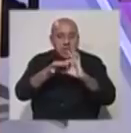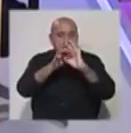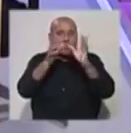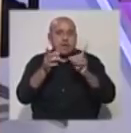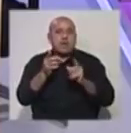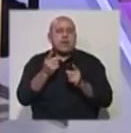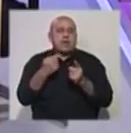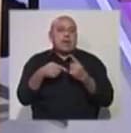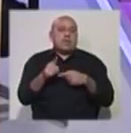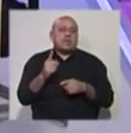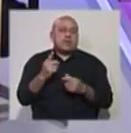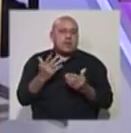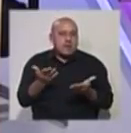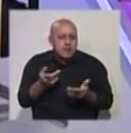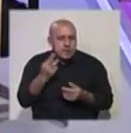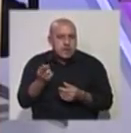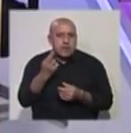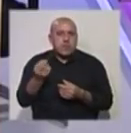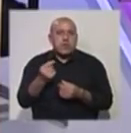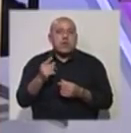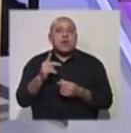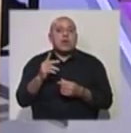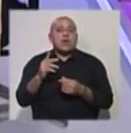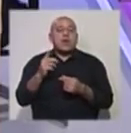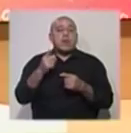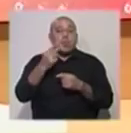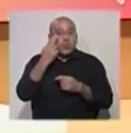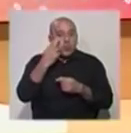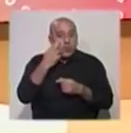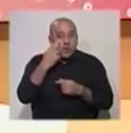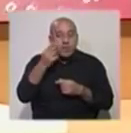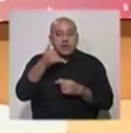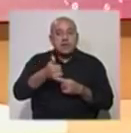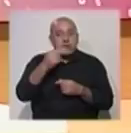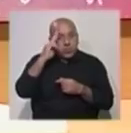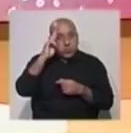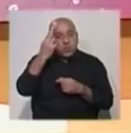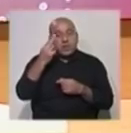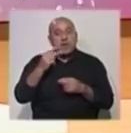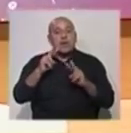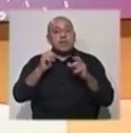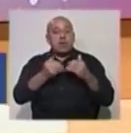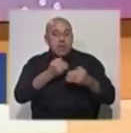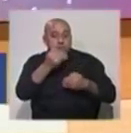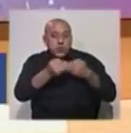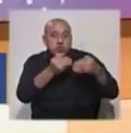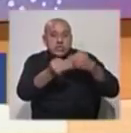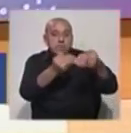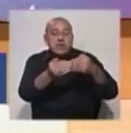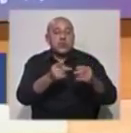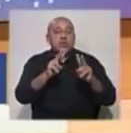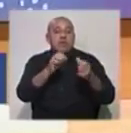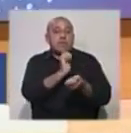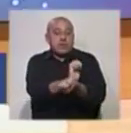aumentó también la pena, porque bueno, al principio eran 9 años. Uno de los problemas que ha tenido y tiene el Uruguay es el procesamiento con prisión.